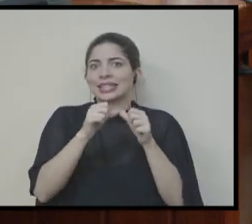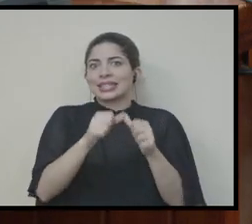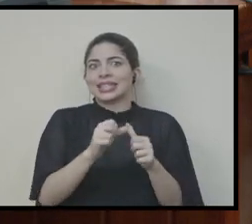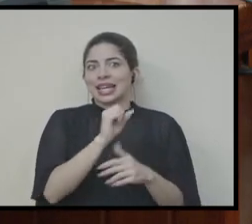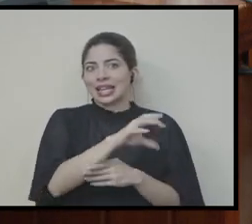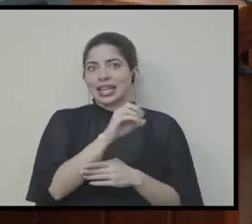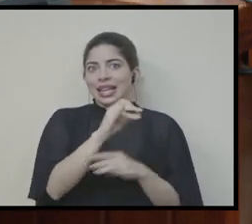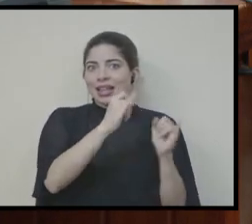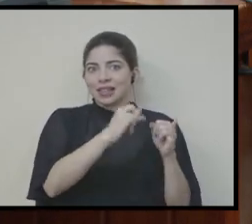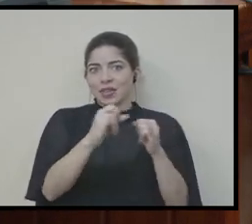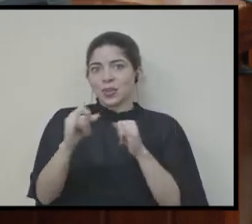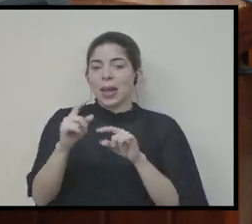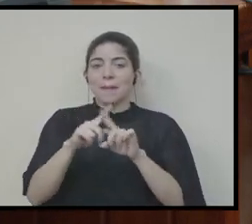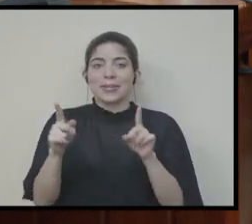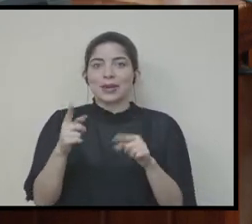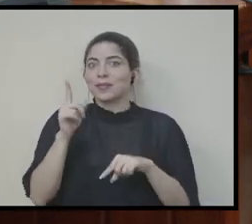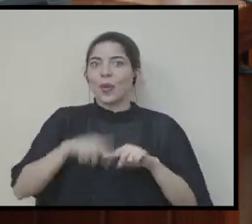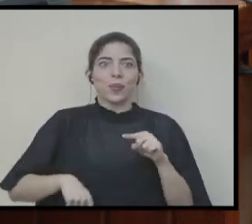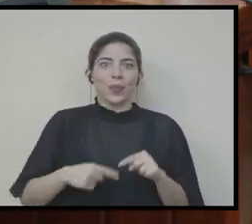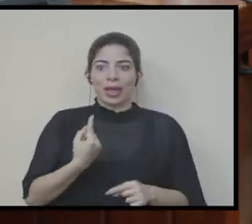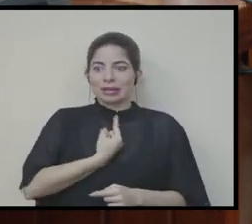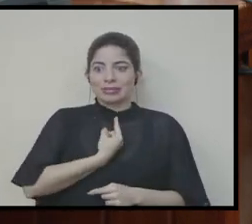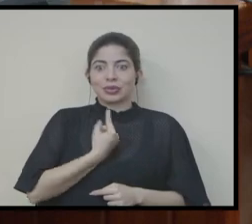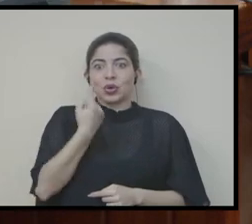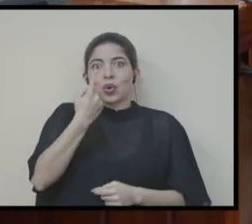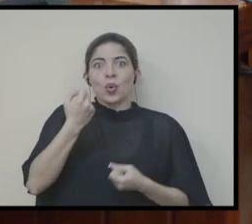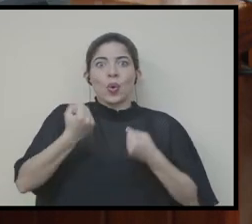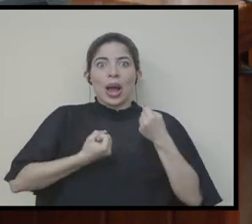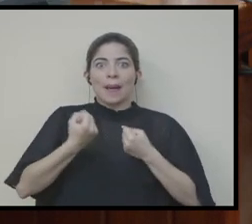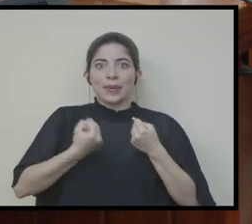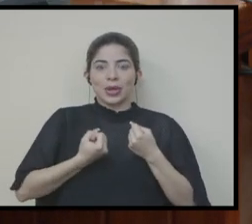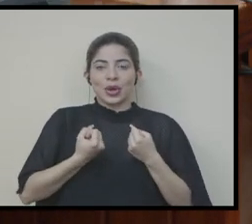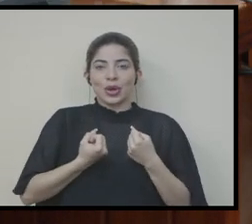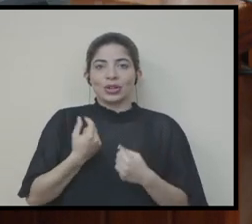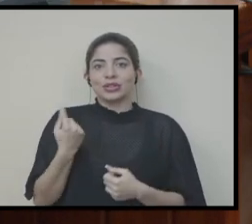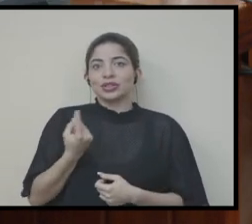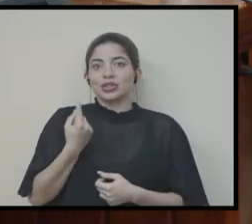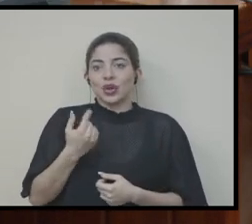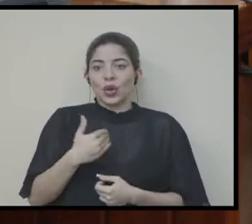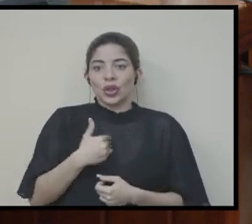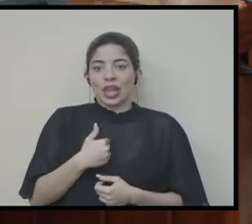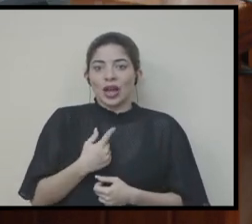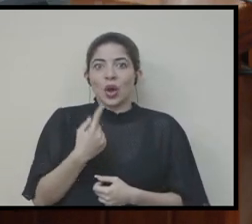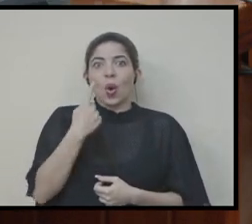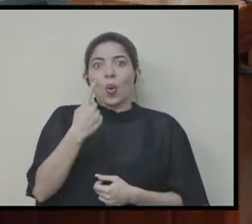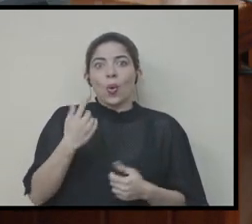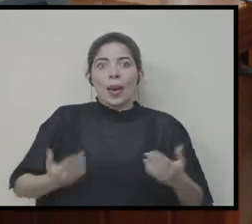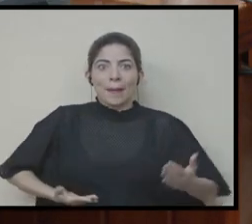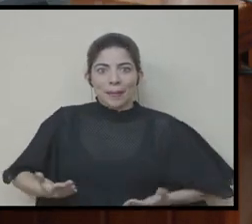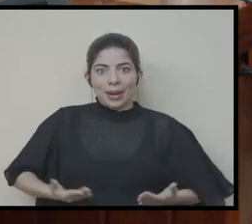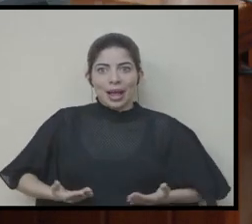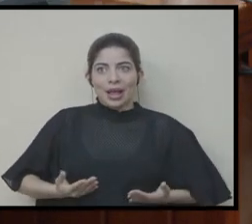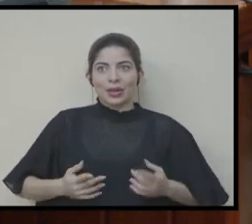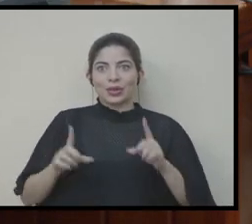esas entregas, pero de no puedo, solo tengo un camión, ¿verdad? Solo tengo un colaborador